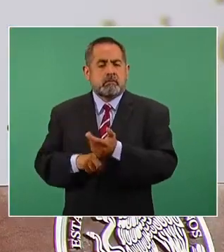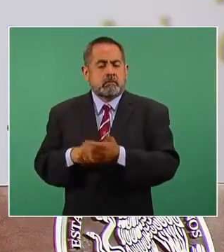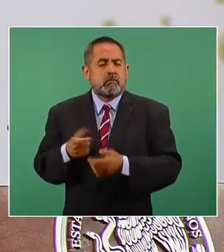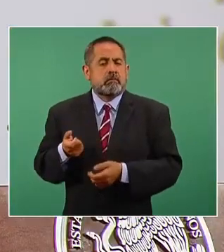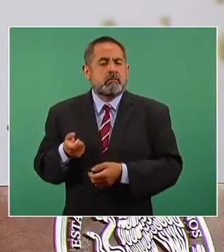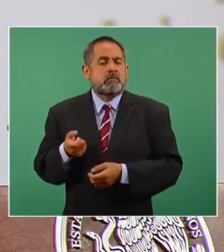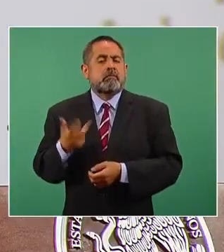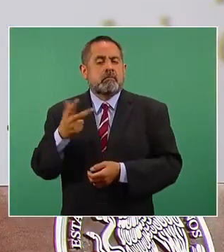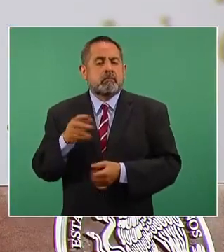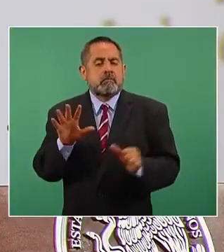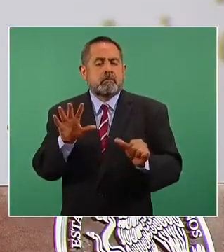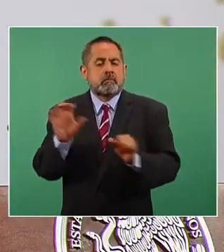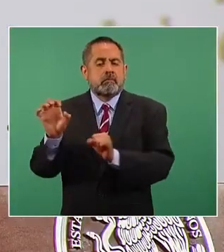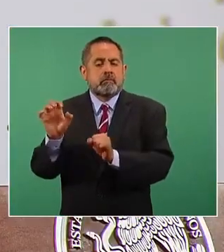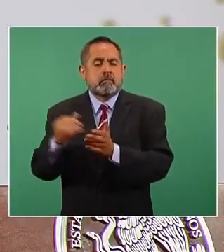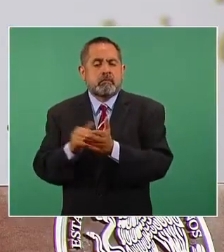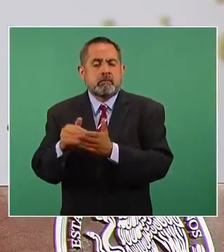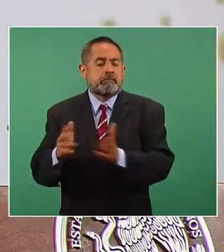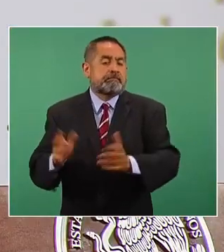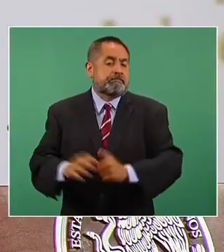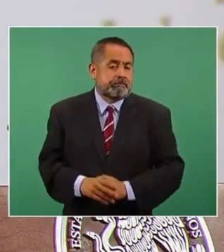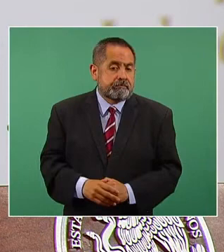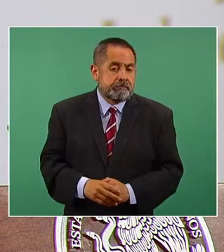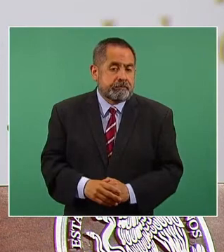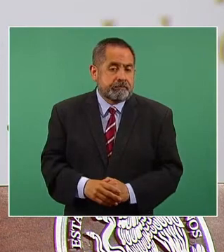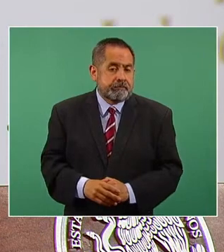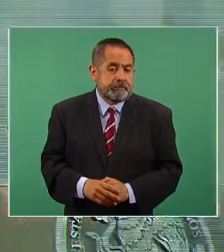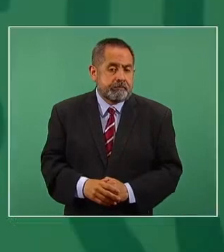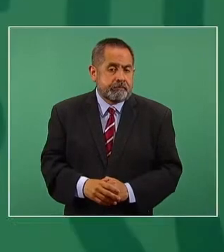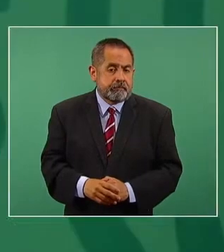ejercimos un presupuesto de 600 millones,